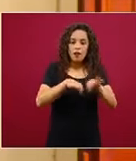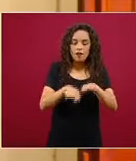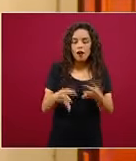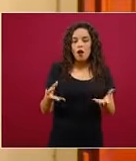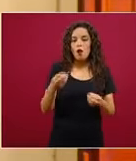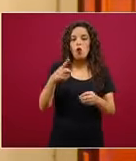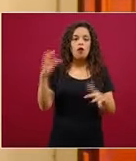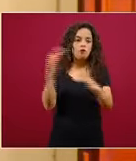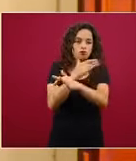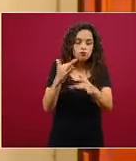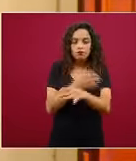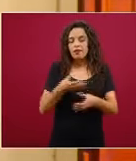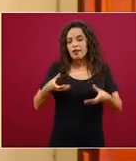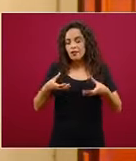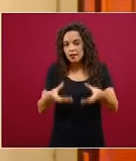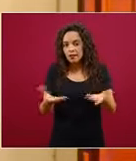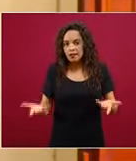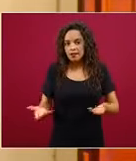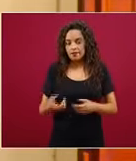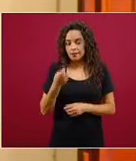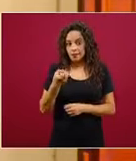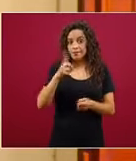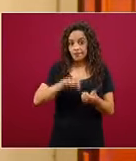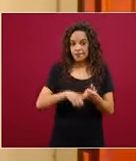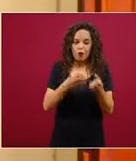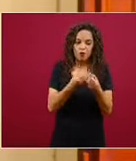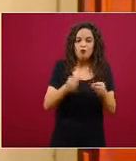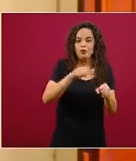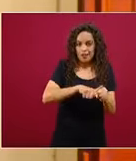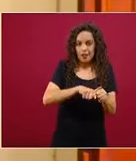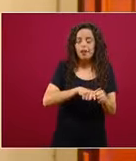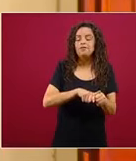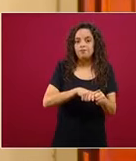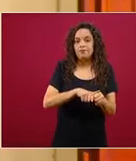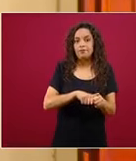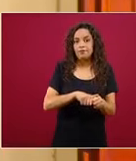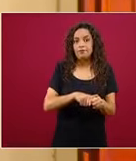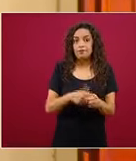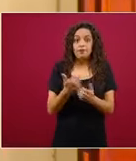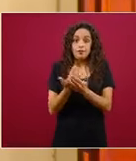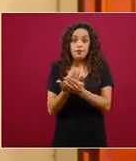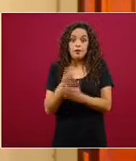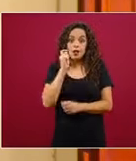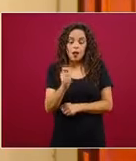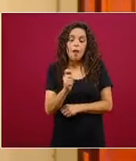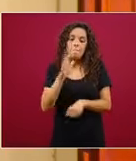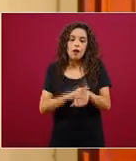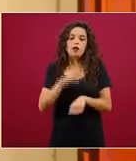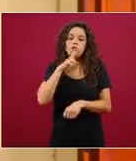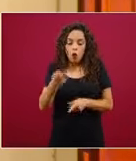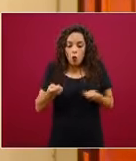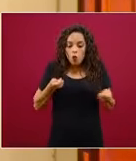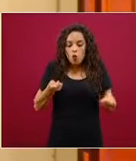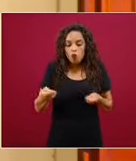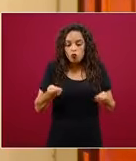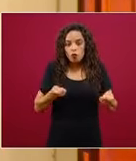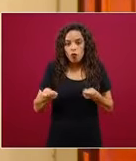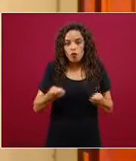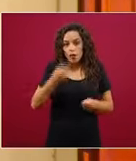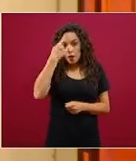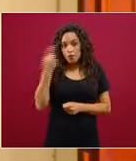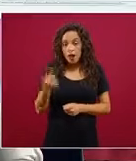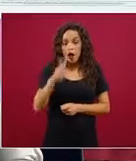espacio público, en lo social, esperando lógicamente siempre que esto sea lo más controlado posible para nunca sobrepasar